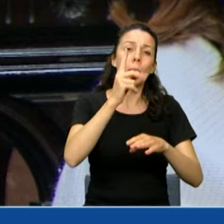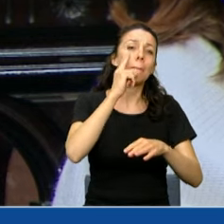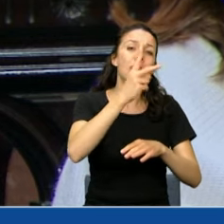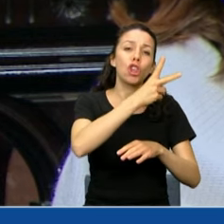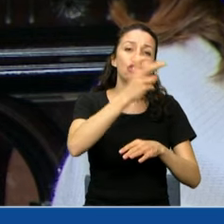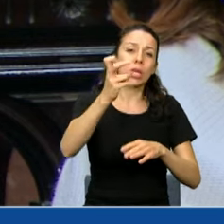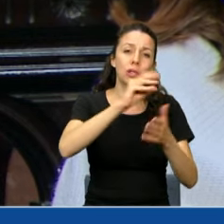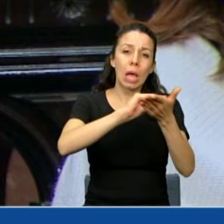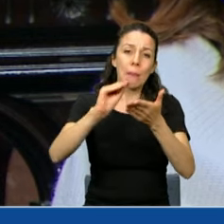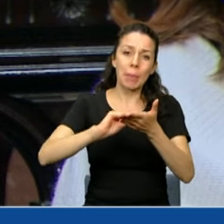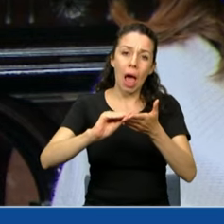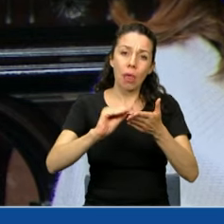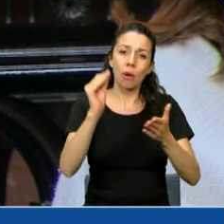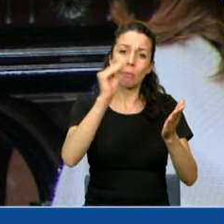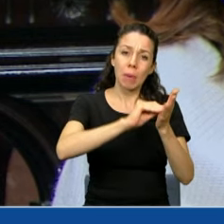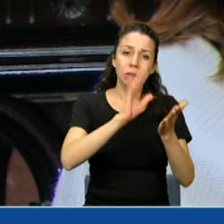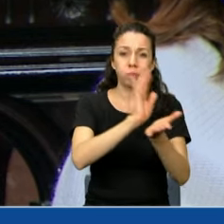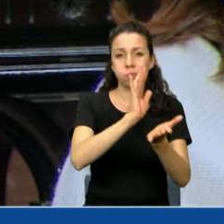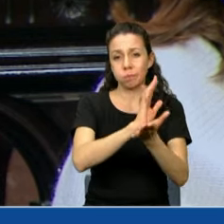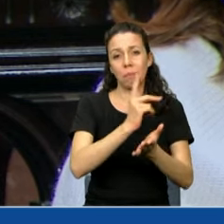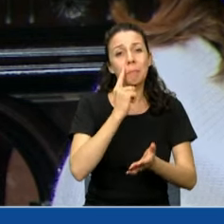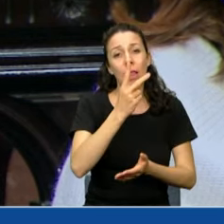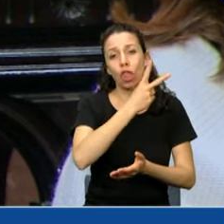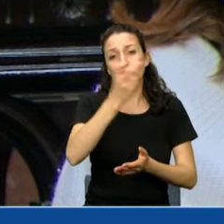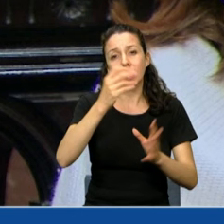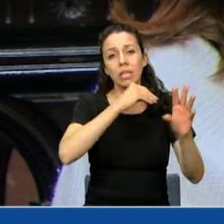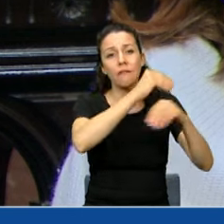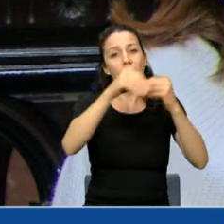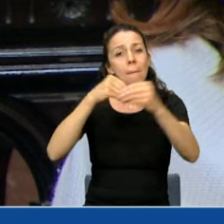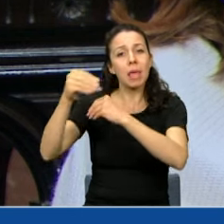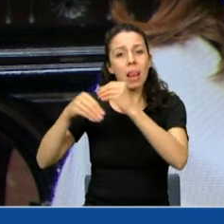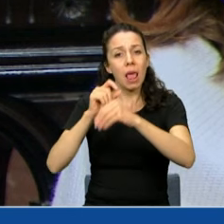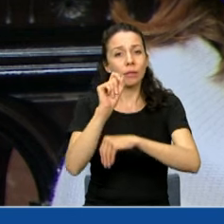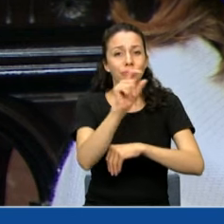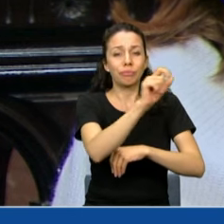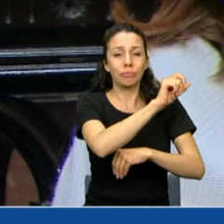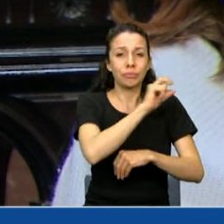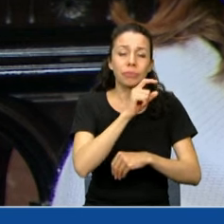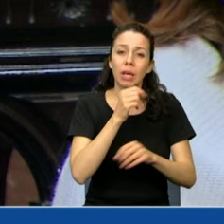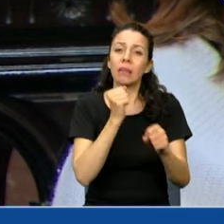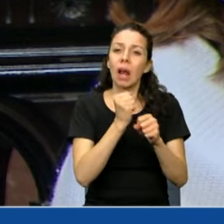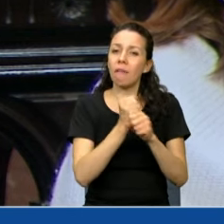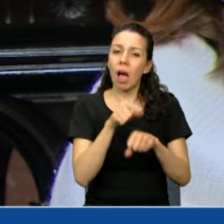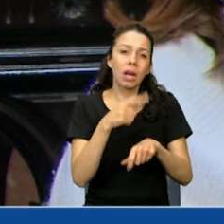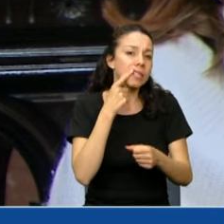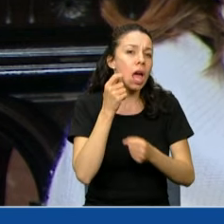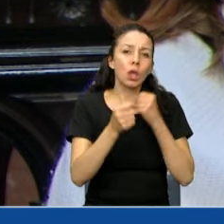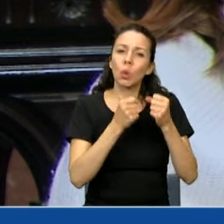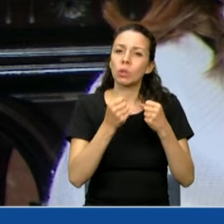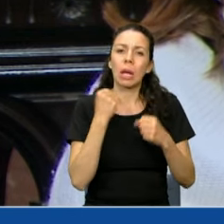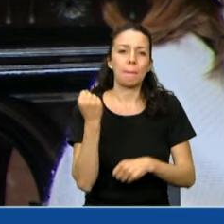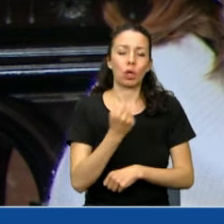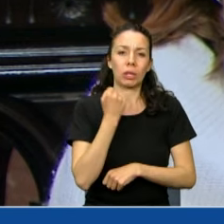personas trabajando 10000 familias en esta industria tan importante